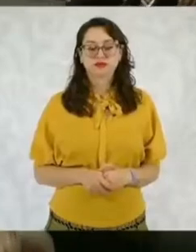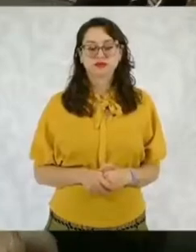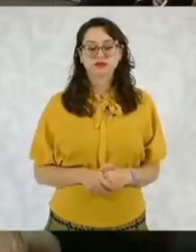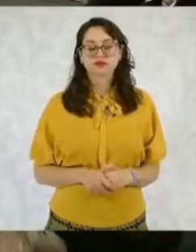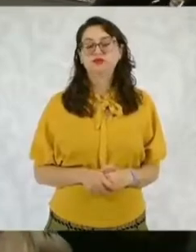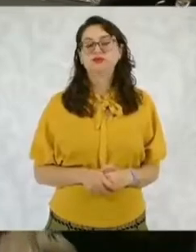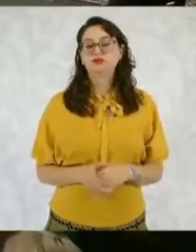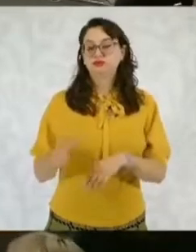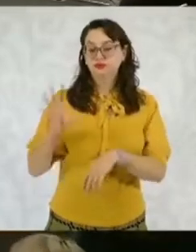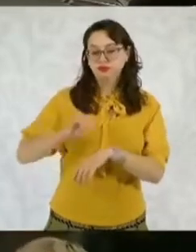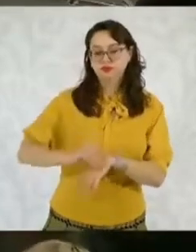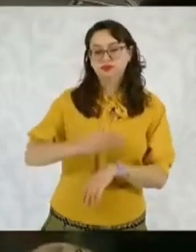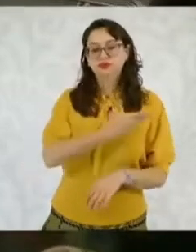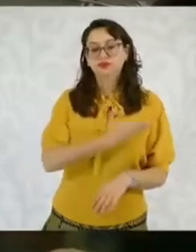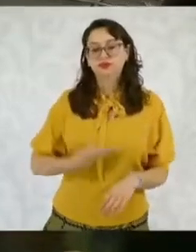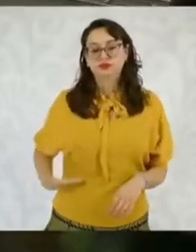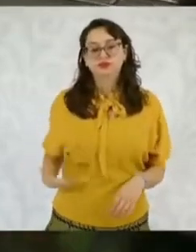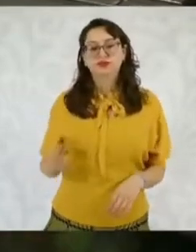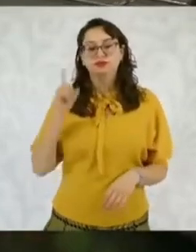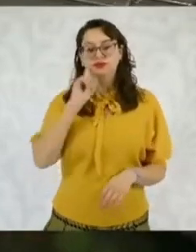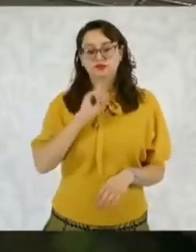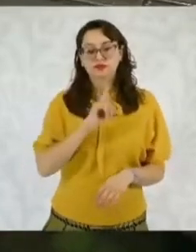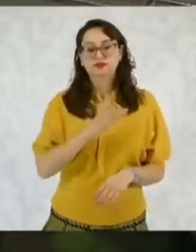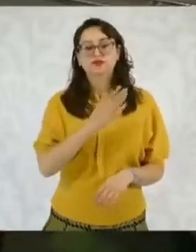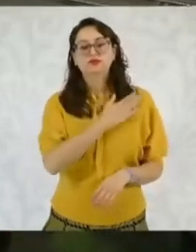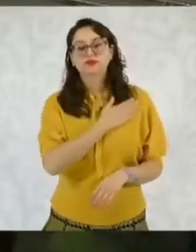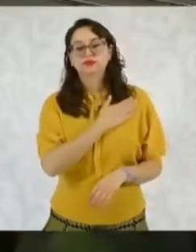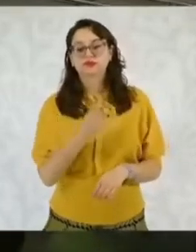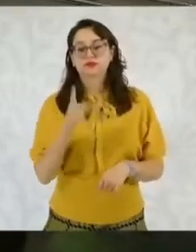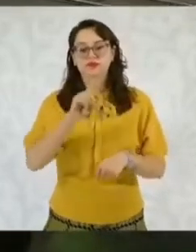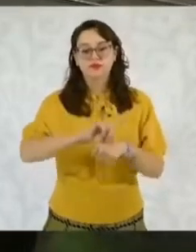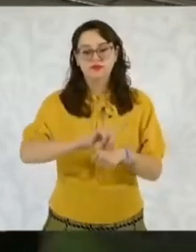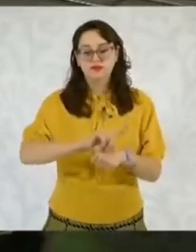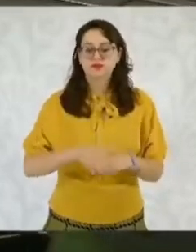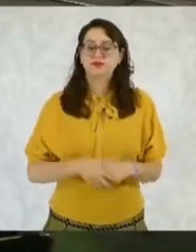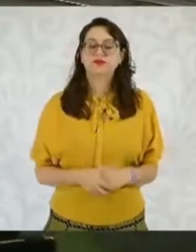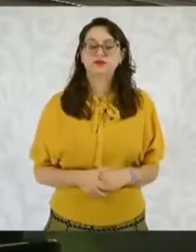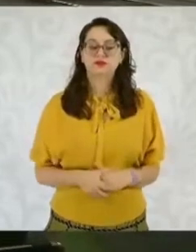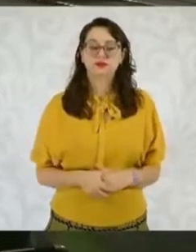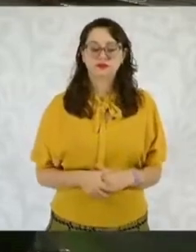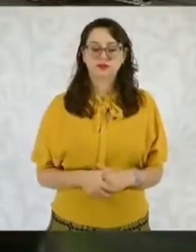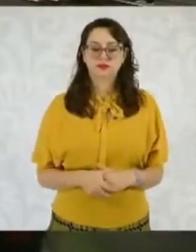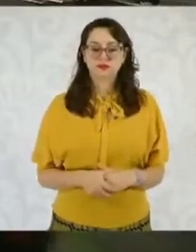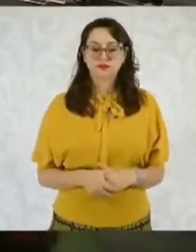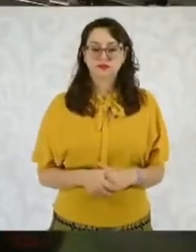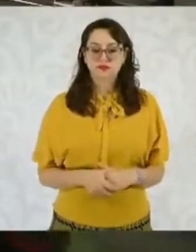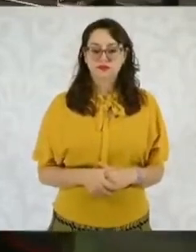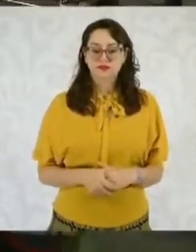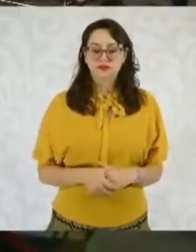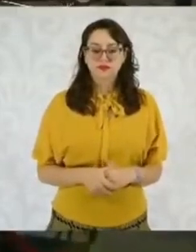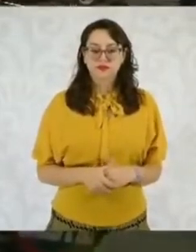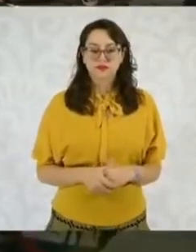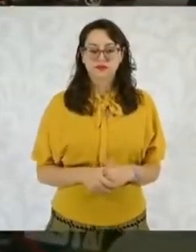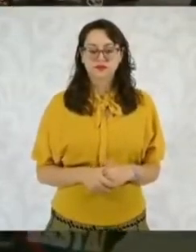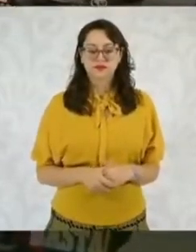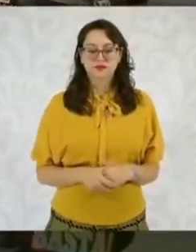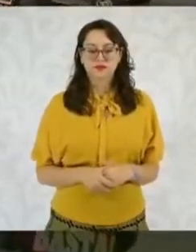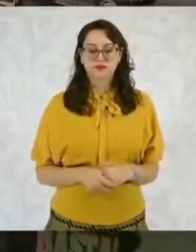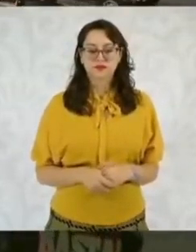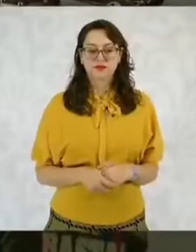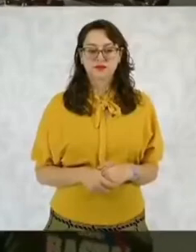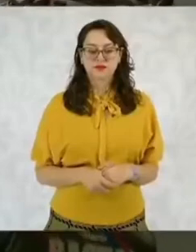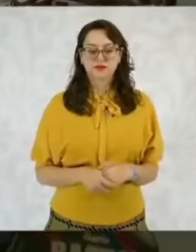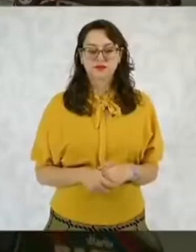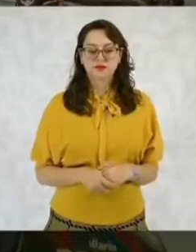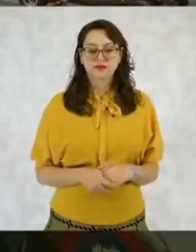Con su permiso, señora presidenta. Muy buenos días. En alguna ocasión anterior les había yo presentado